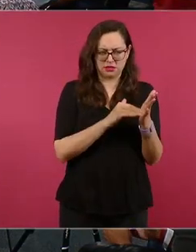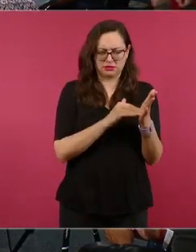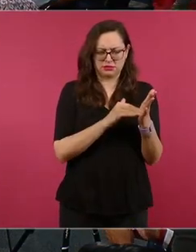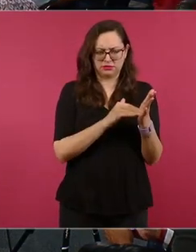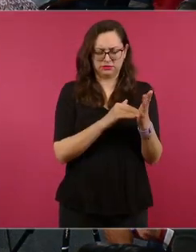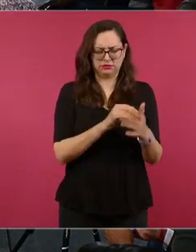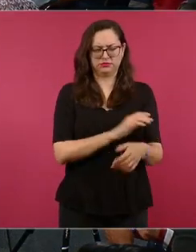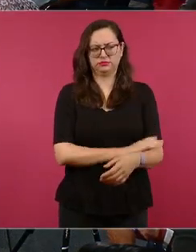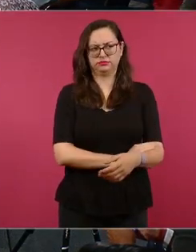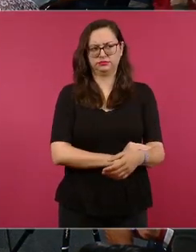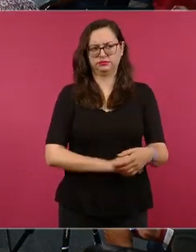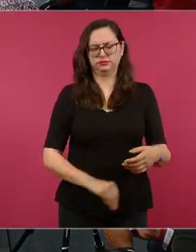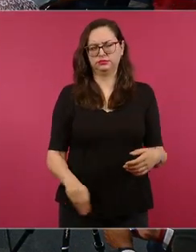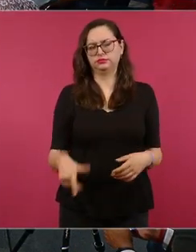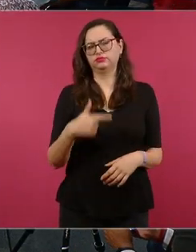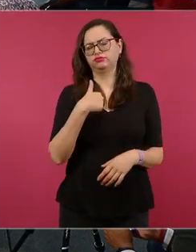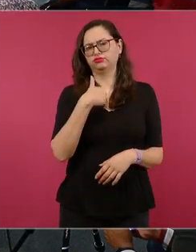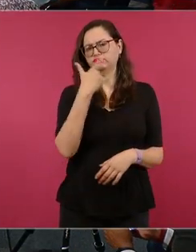hagan la cuenta